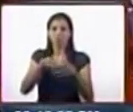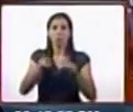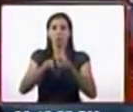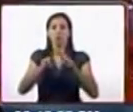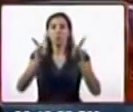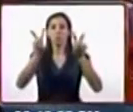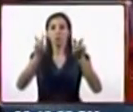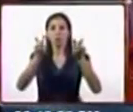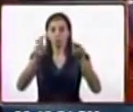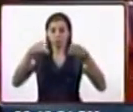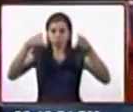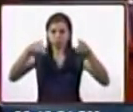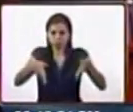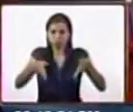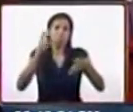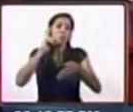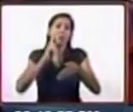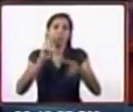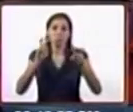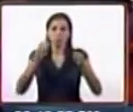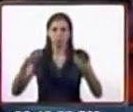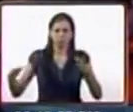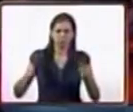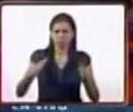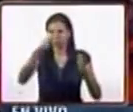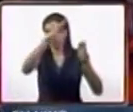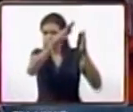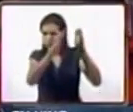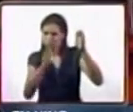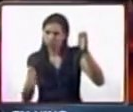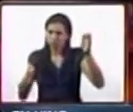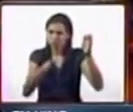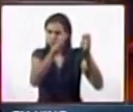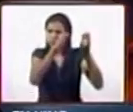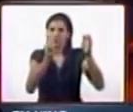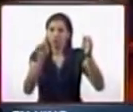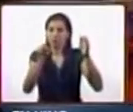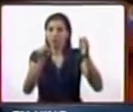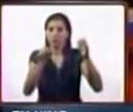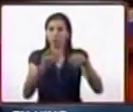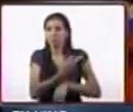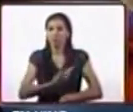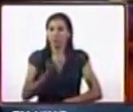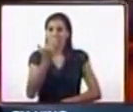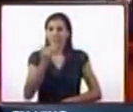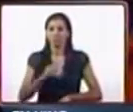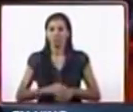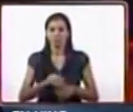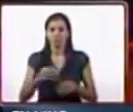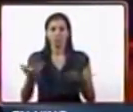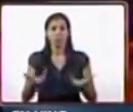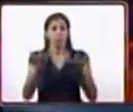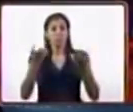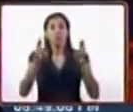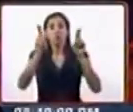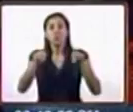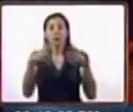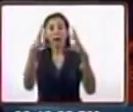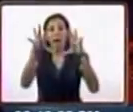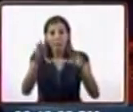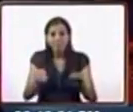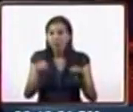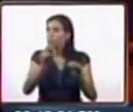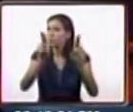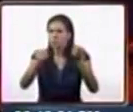del libertador Simón Bolívar, y en este momento ha sido encendida por el jefe de Estado, una llama que más nunca se apagará y que